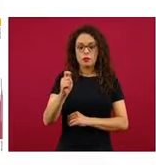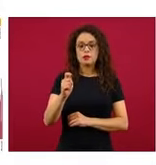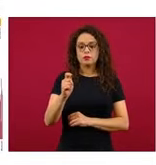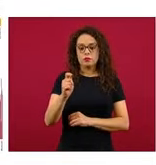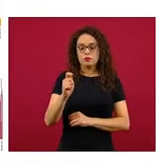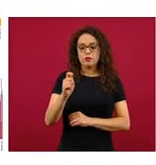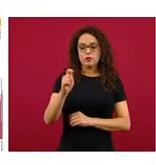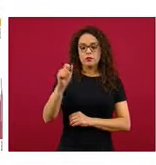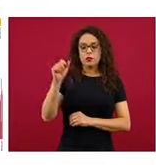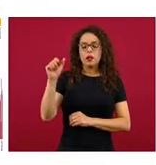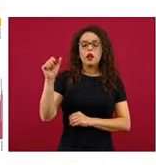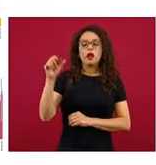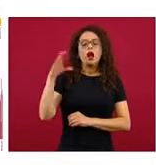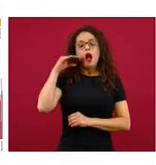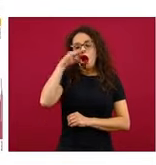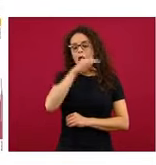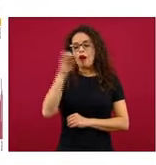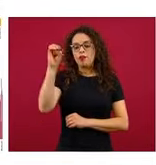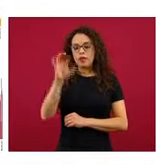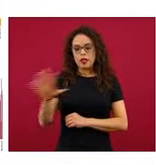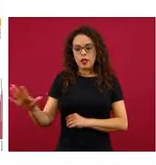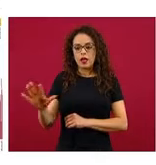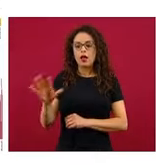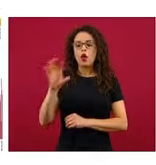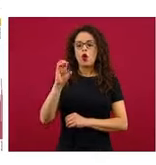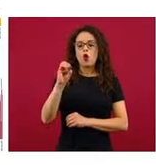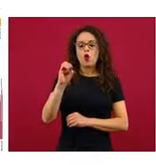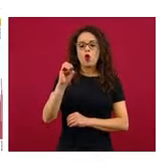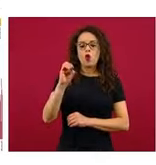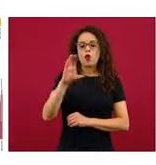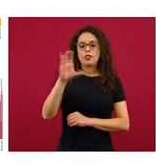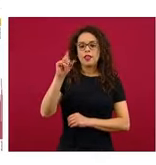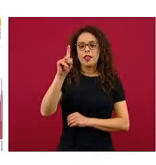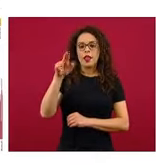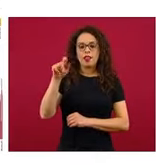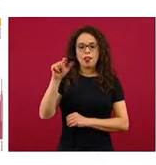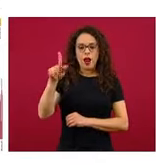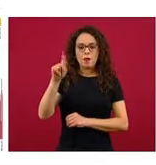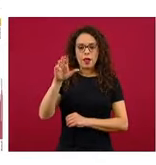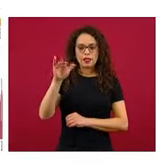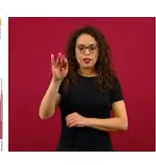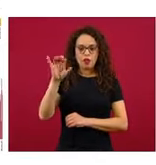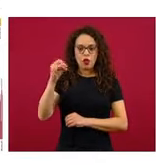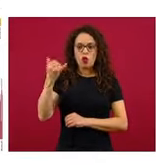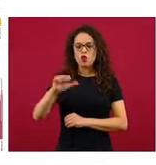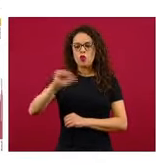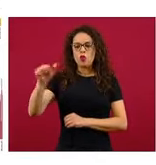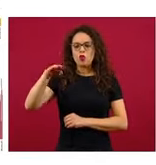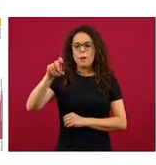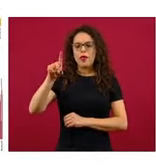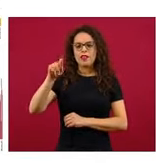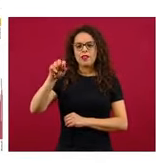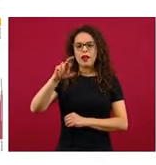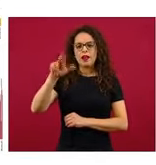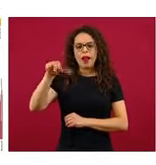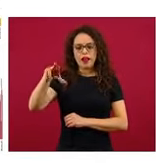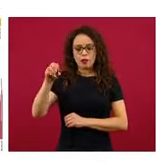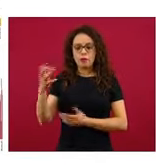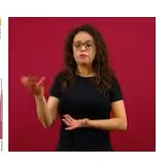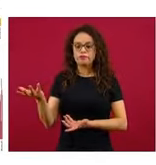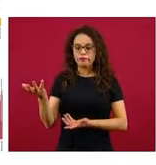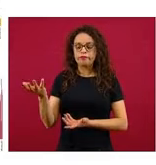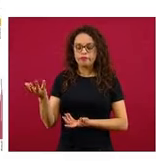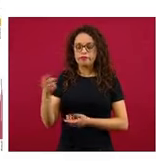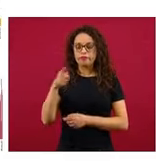y Pacífico Occidental, siempre han tenido la menor magnitud de la epidemia, un comportamiento bastante basal, aunque el